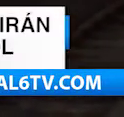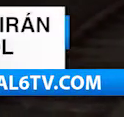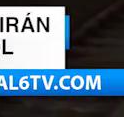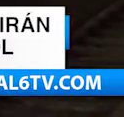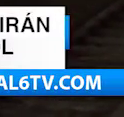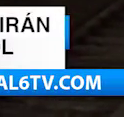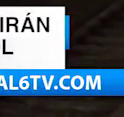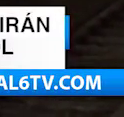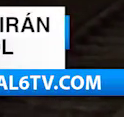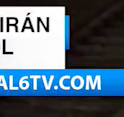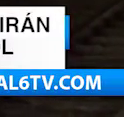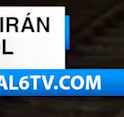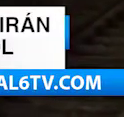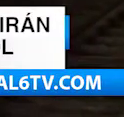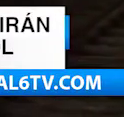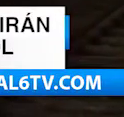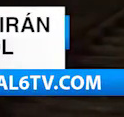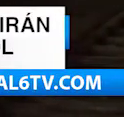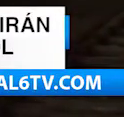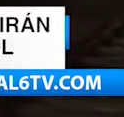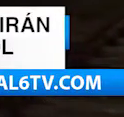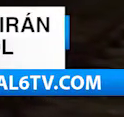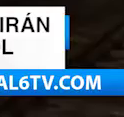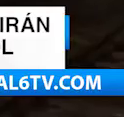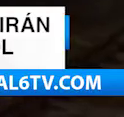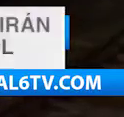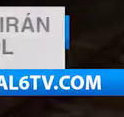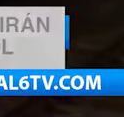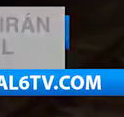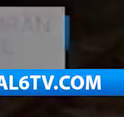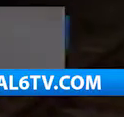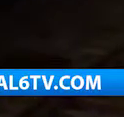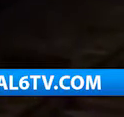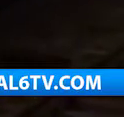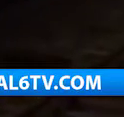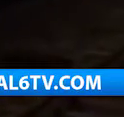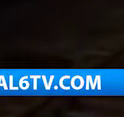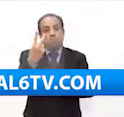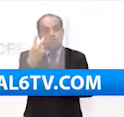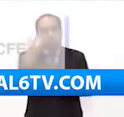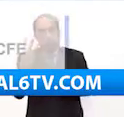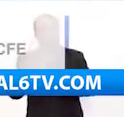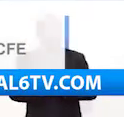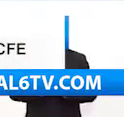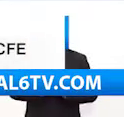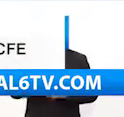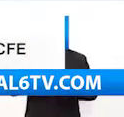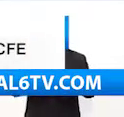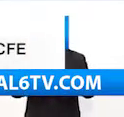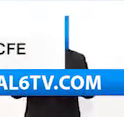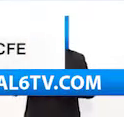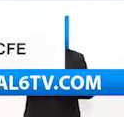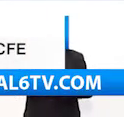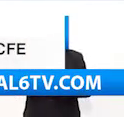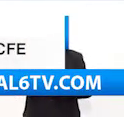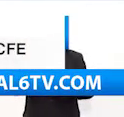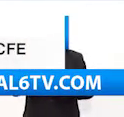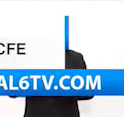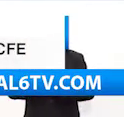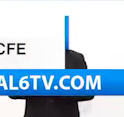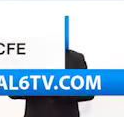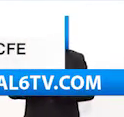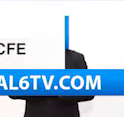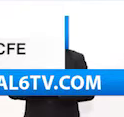que está trabajando de la mano con el Metro de la Ciudad de México para agilizar el restablecimiento de la línea 1, 2 y 3. En ese sentido, Comisión Federal de